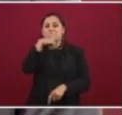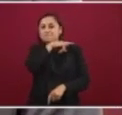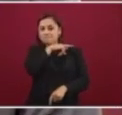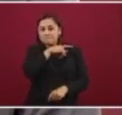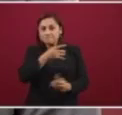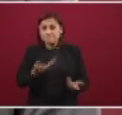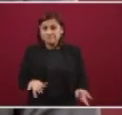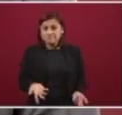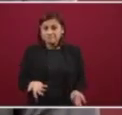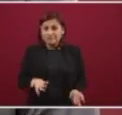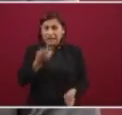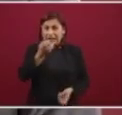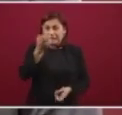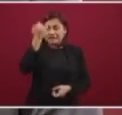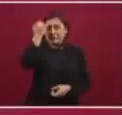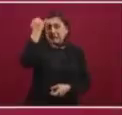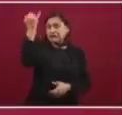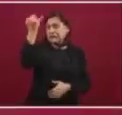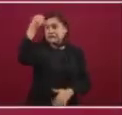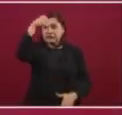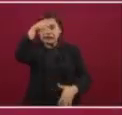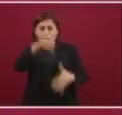Esa es su verdadera doctrina.